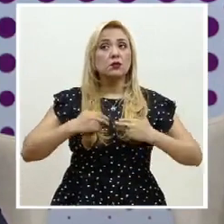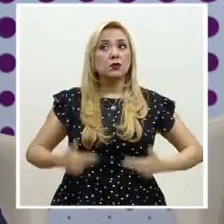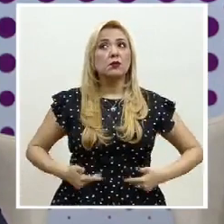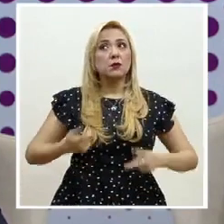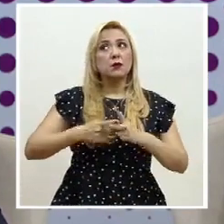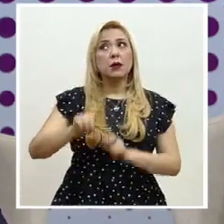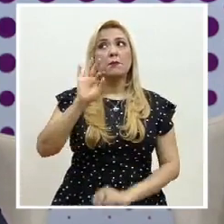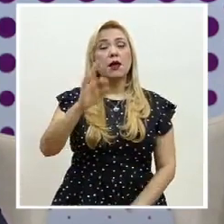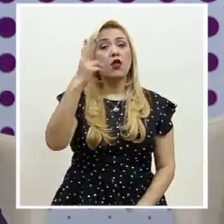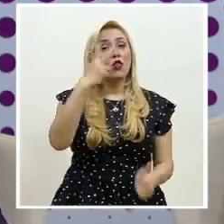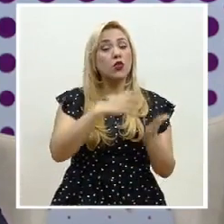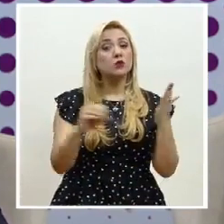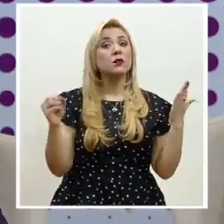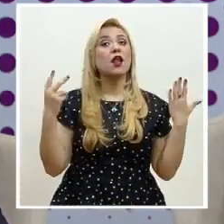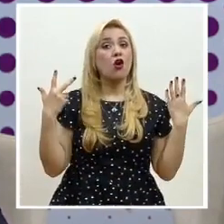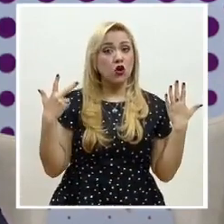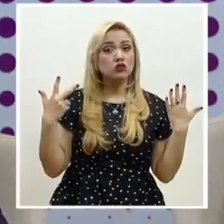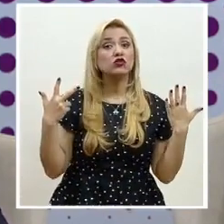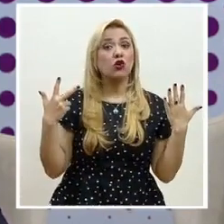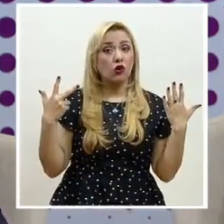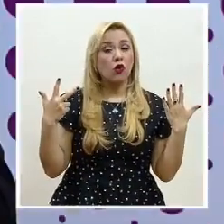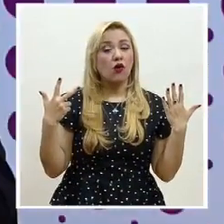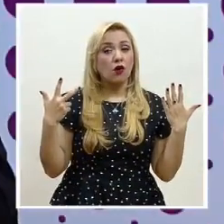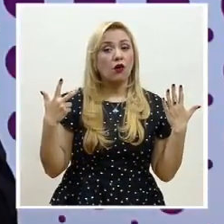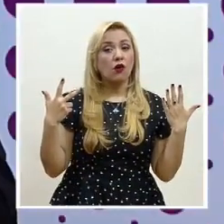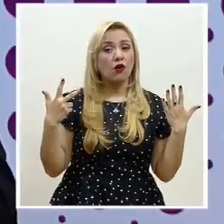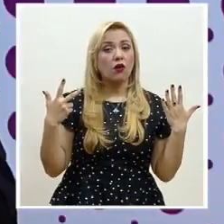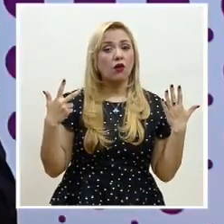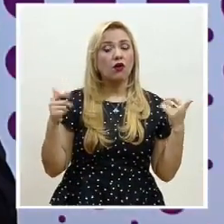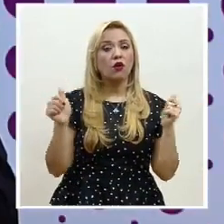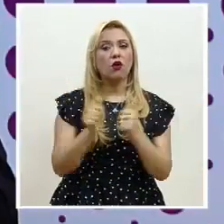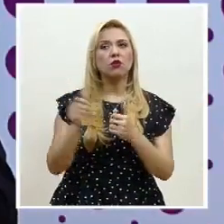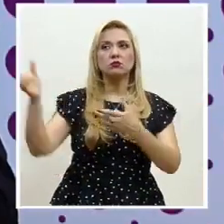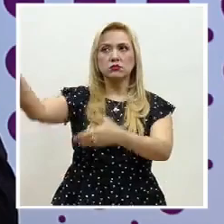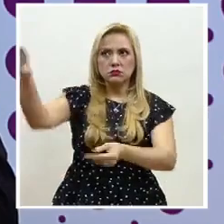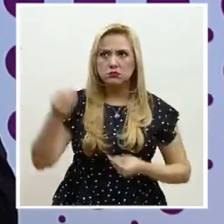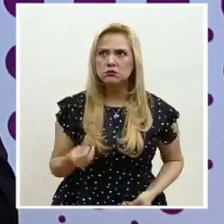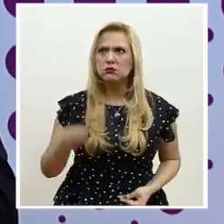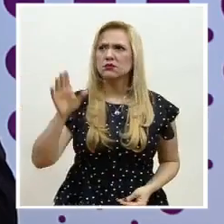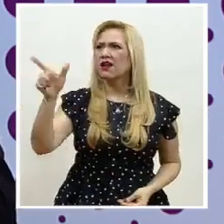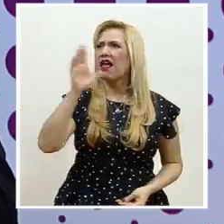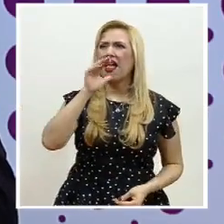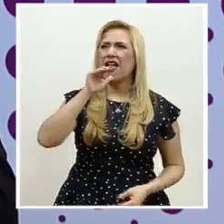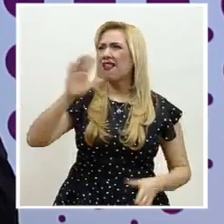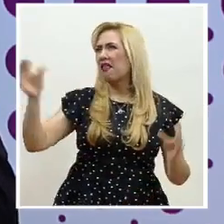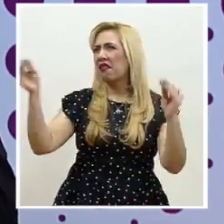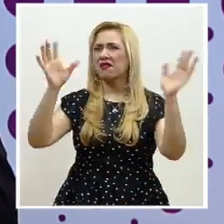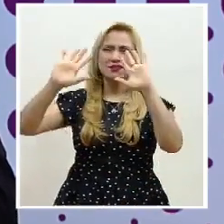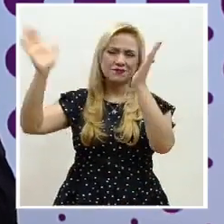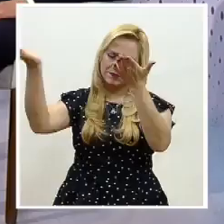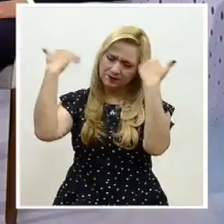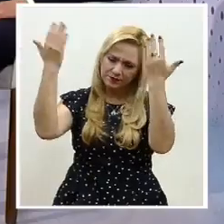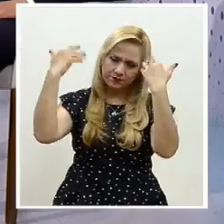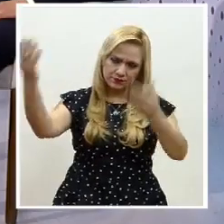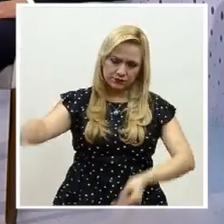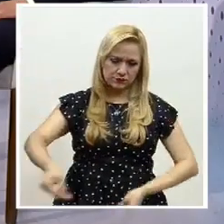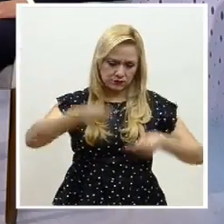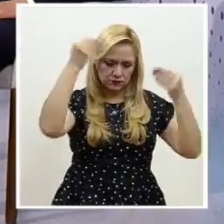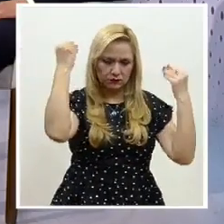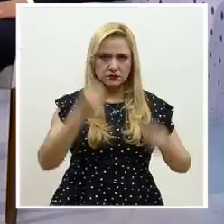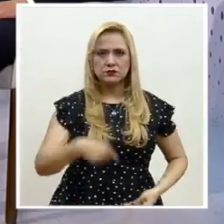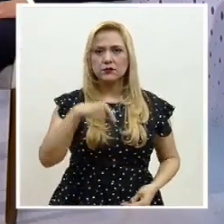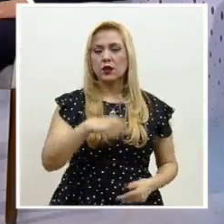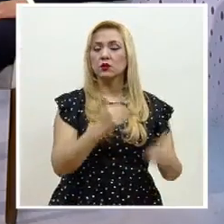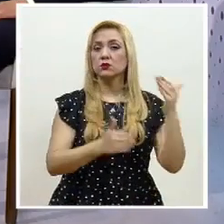desde 2008 aproximadamente, desde mi punto de vista, a través de las facultades de atracción, que fue el mecanismo que empezó a fijar una agenda distinta en la Suprema